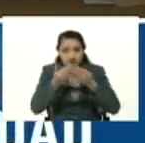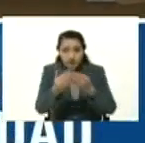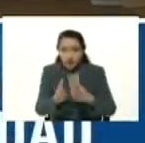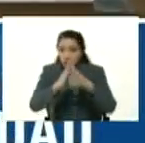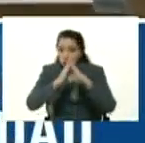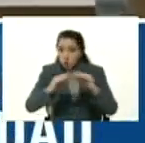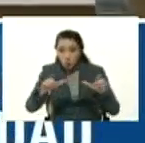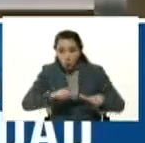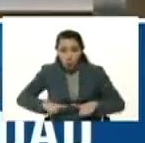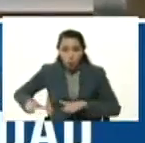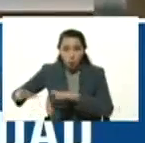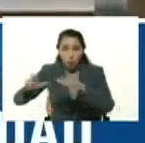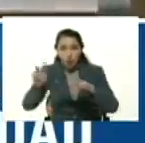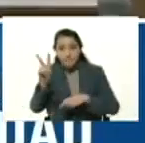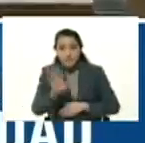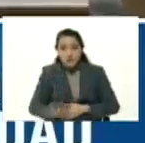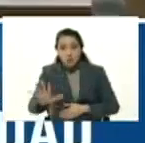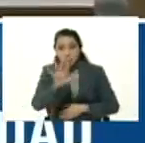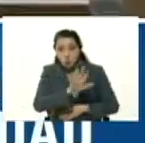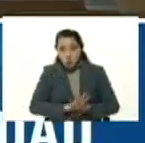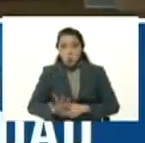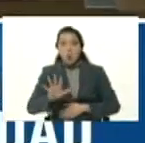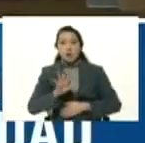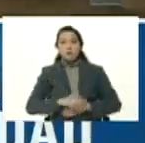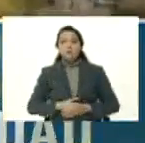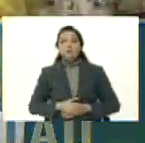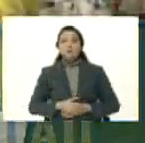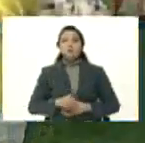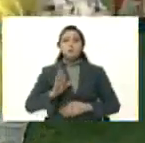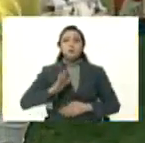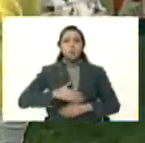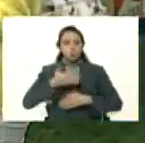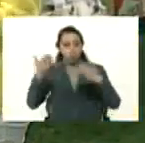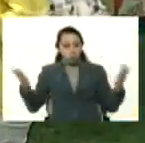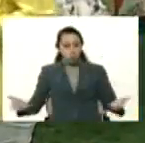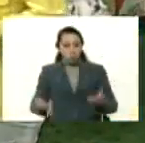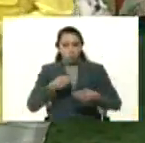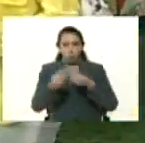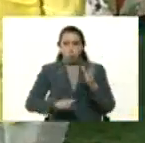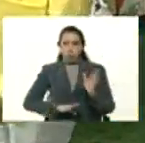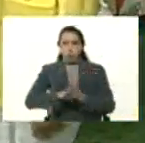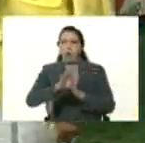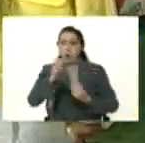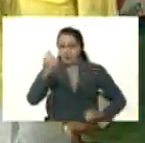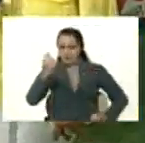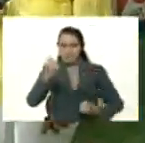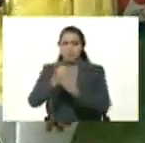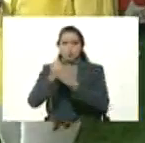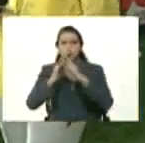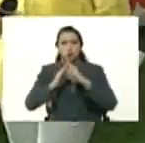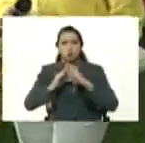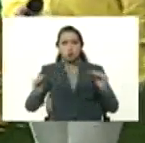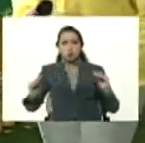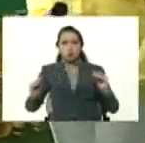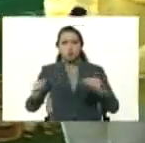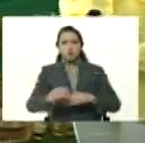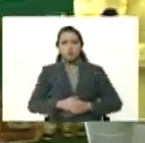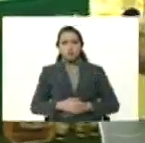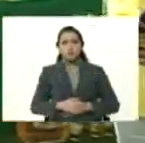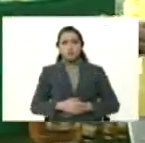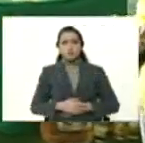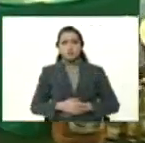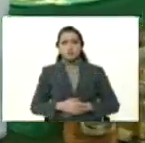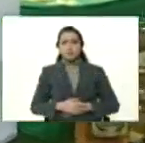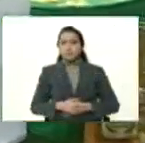sectores en el territorio nacional, piden el Plan Z, y eso ha podido impulsar también la producción todo de calzado. Todo el apoyo. Tony Di Benedetto,